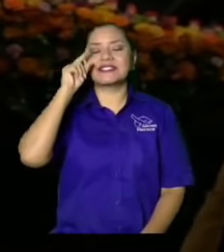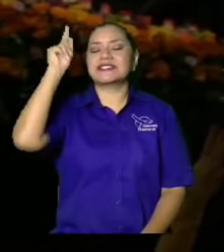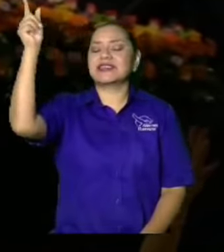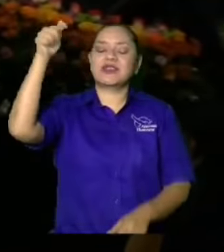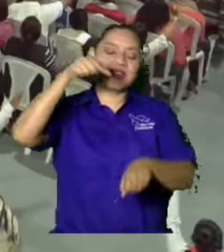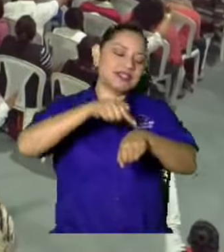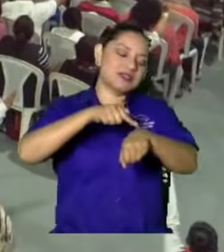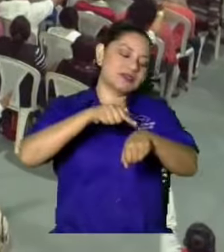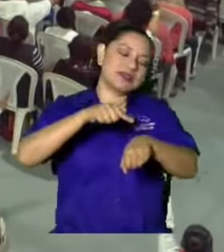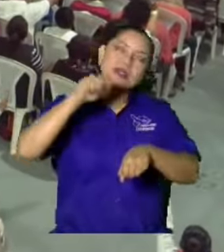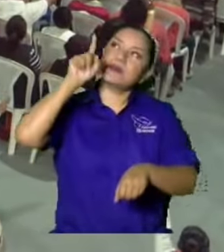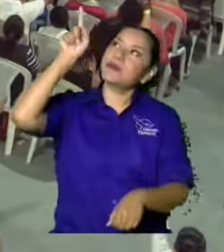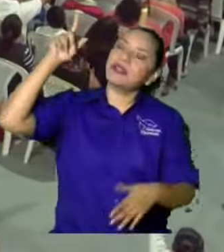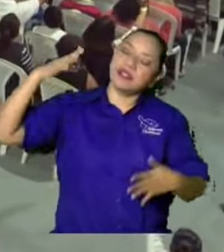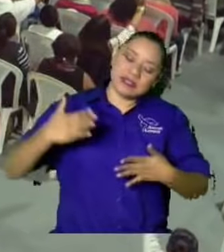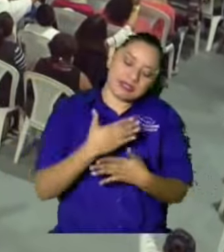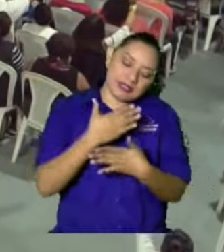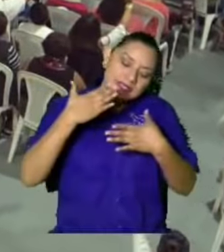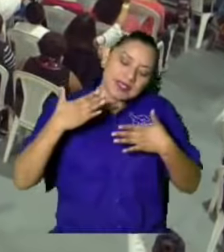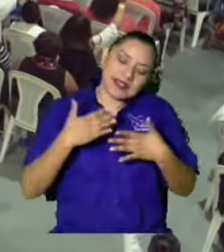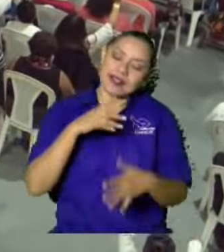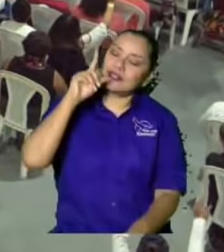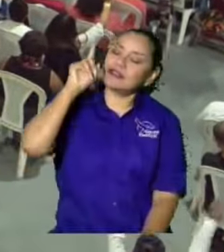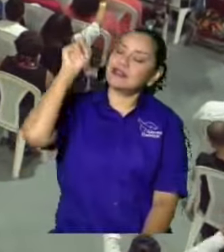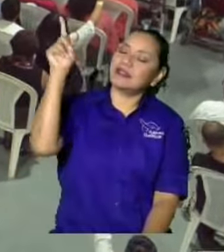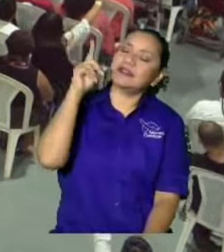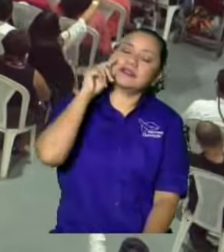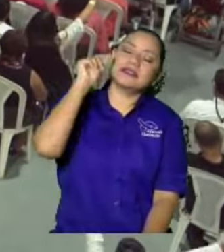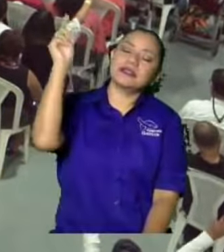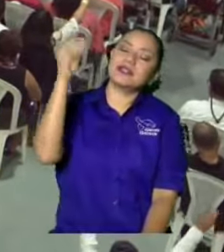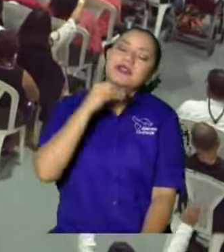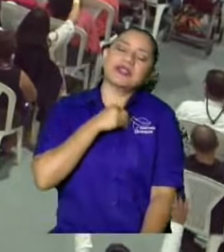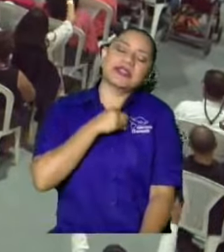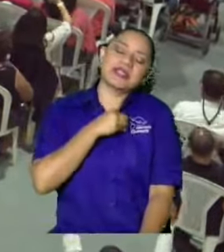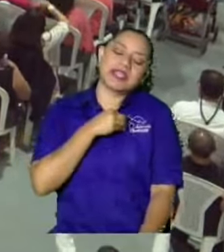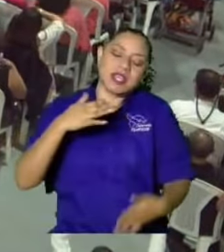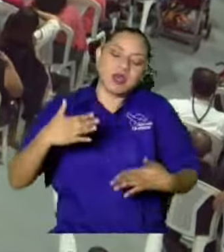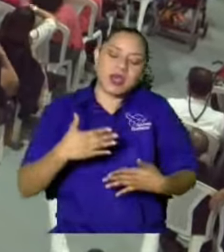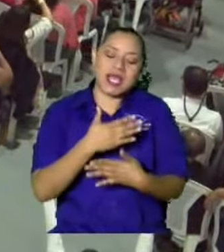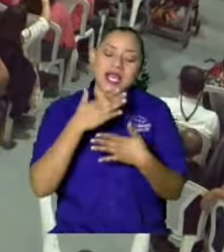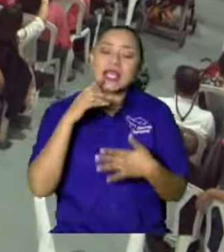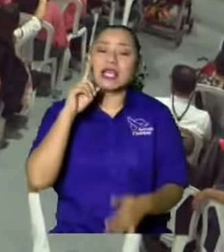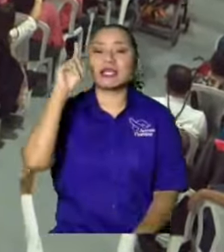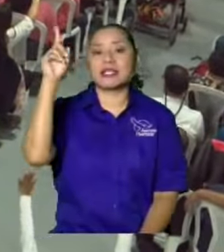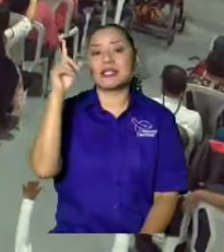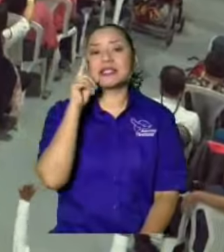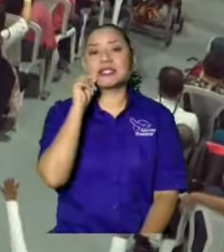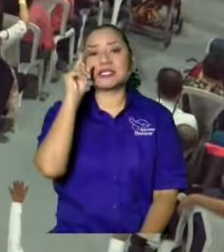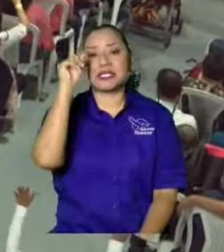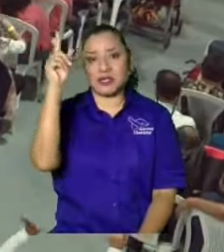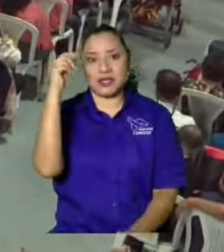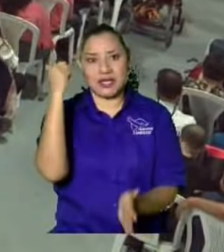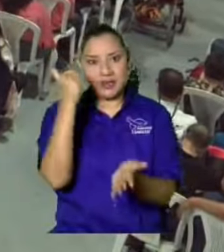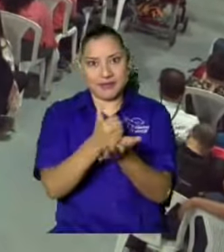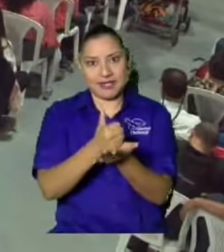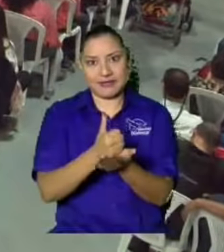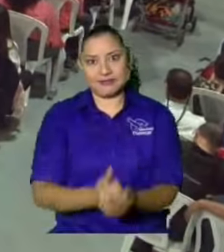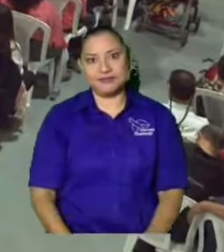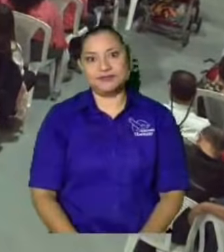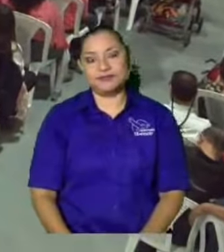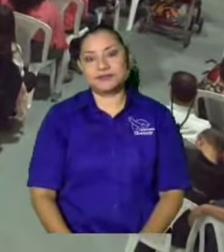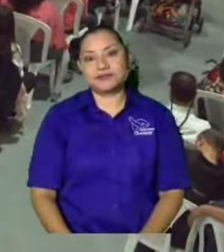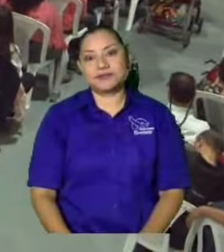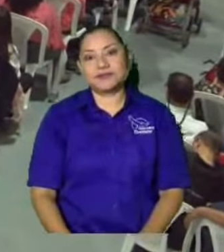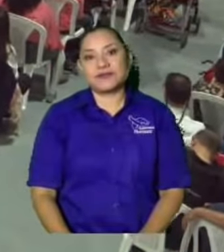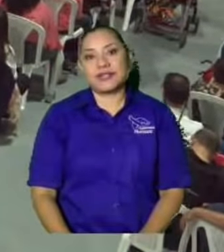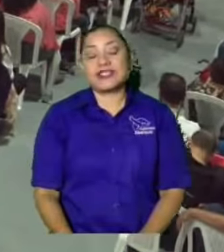tiempo de agradarte? Es el tiempo de agradarte. Y te quiero agradar, papá. Amén. Entonces